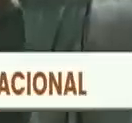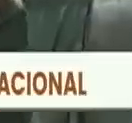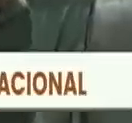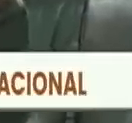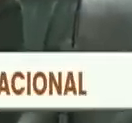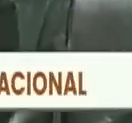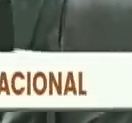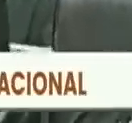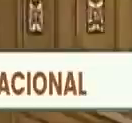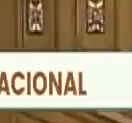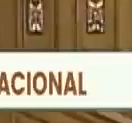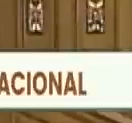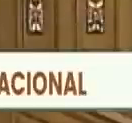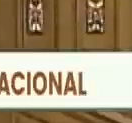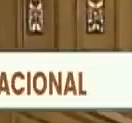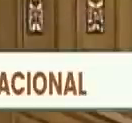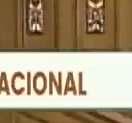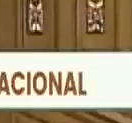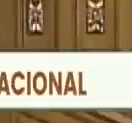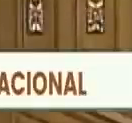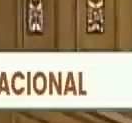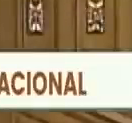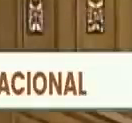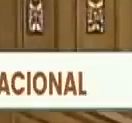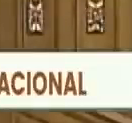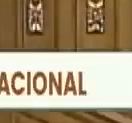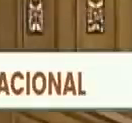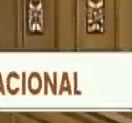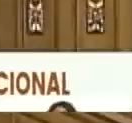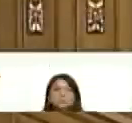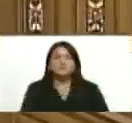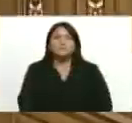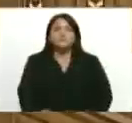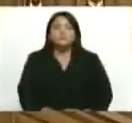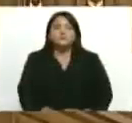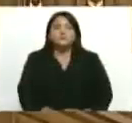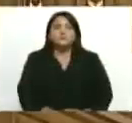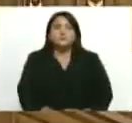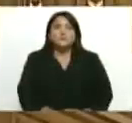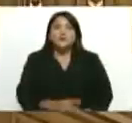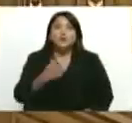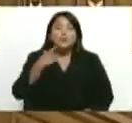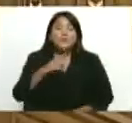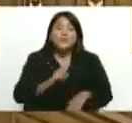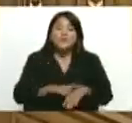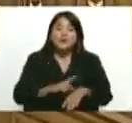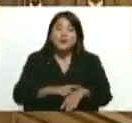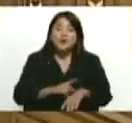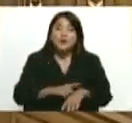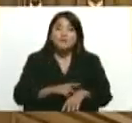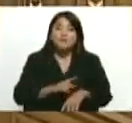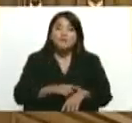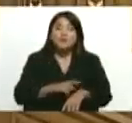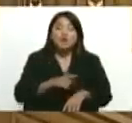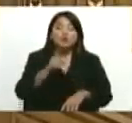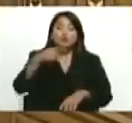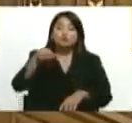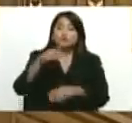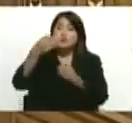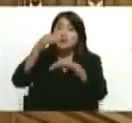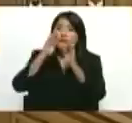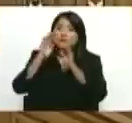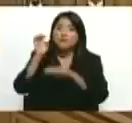que, señores eurodiputados, no pierdan su tiempo. Ocúpense de los asuntos de Europa, que son